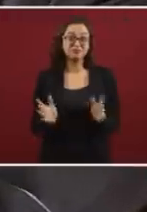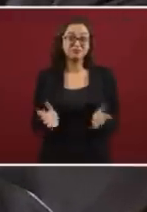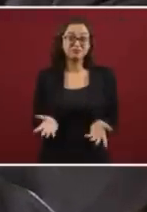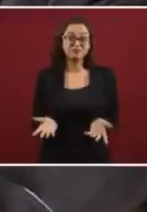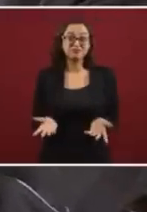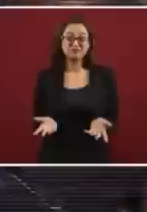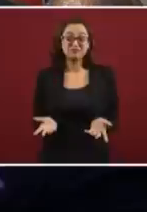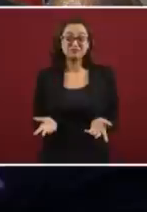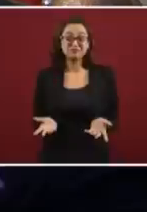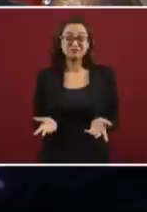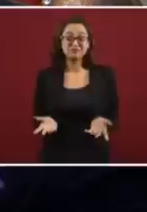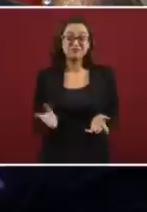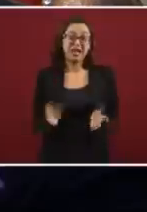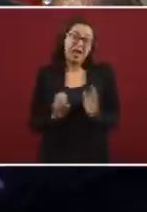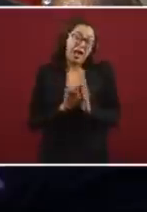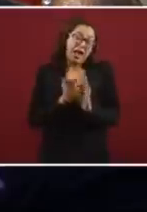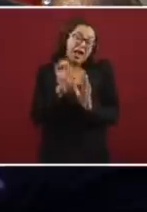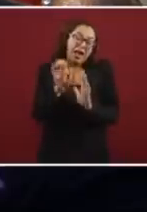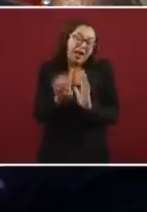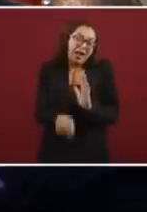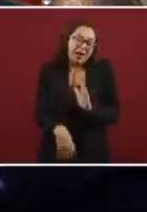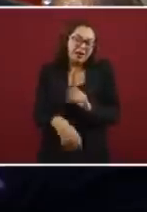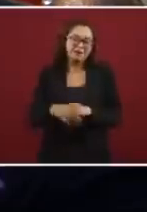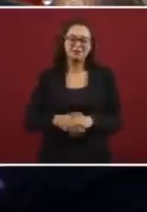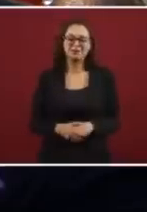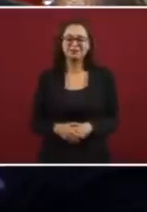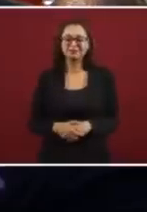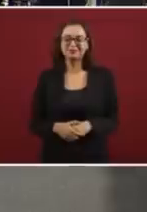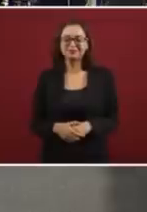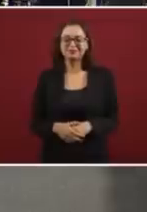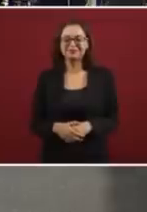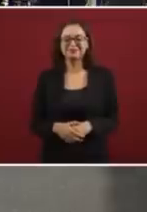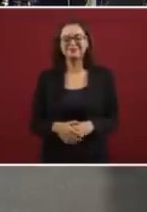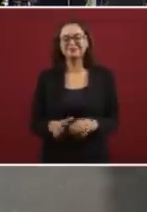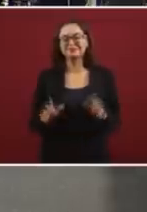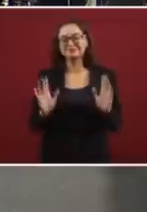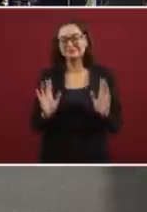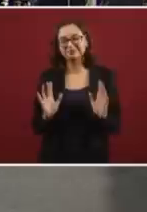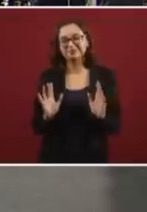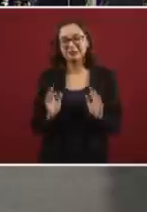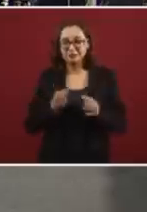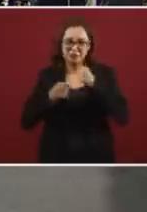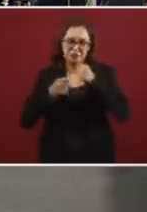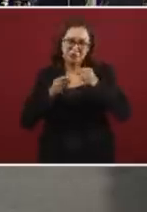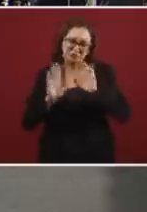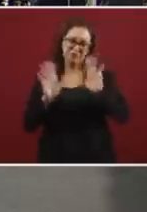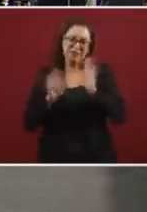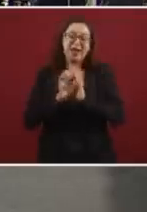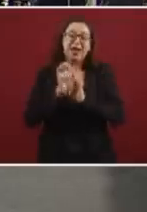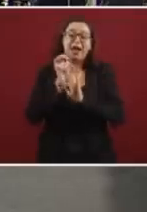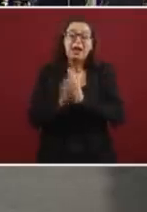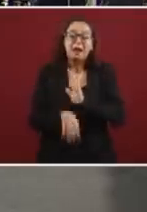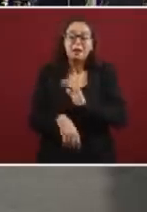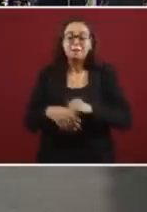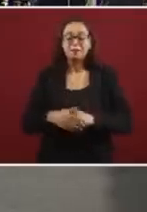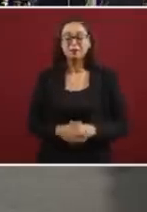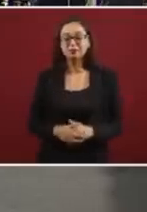estoy hablando en sentido figurado porque no se compran micrófonos este y todavía